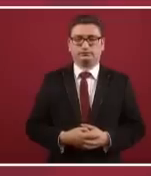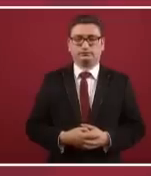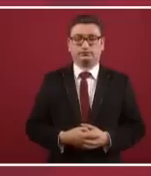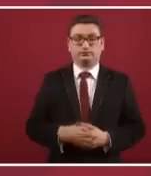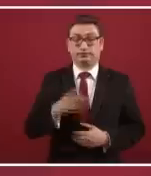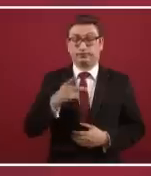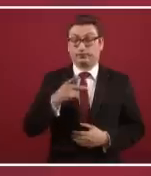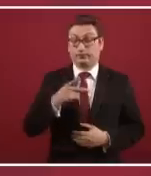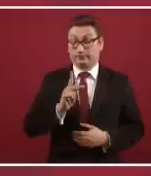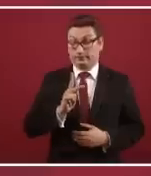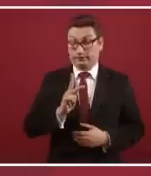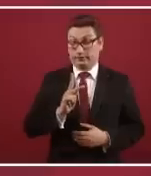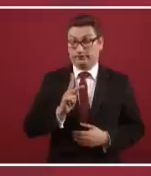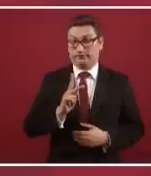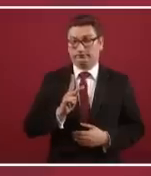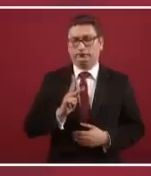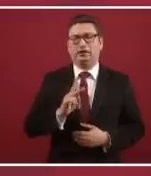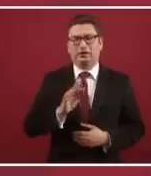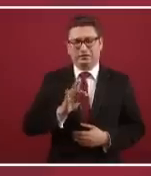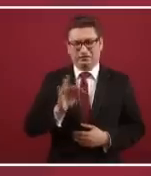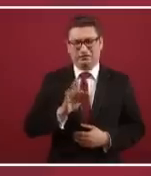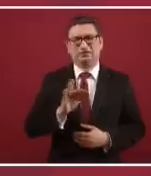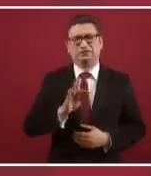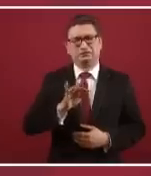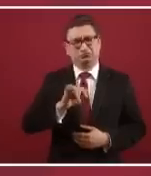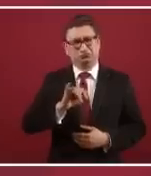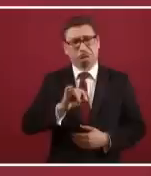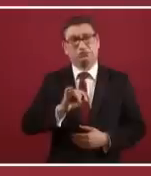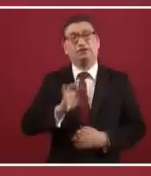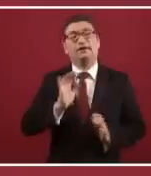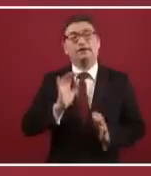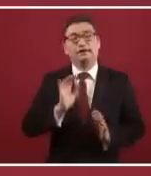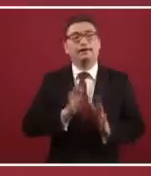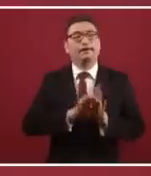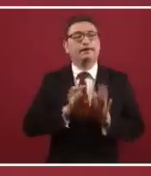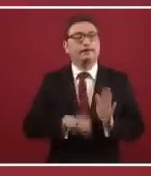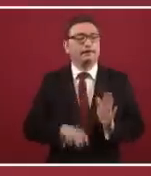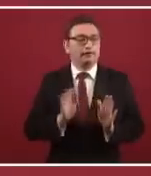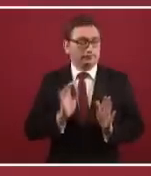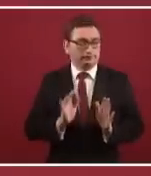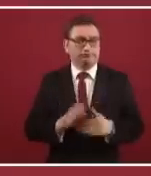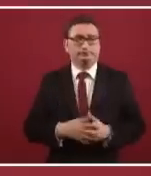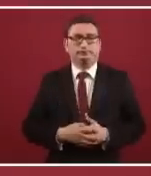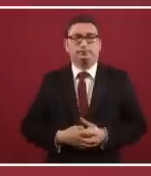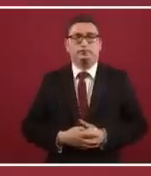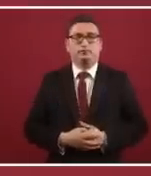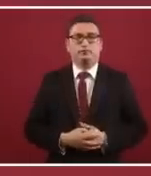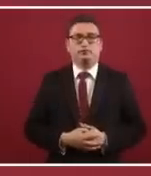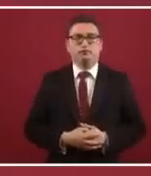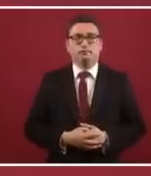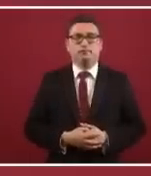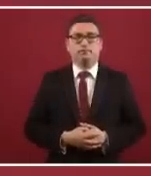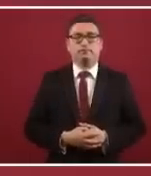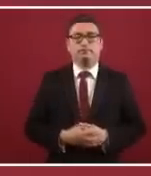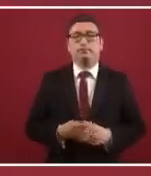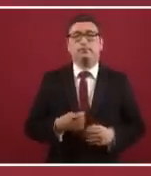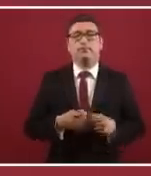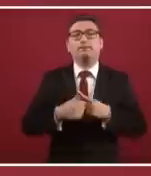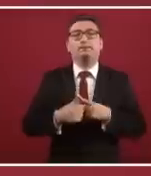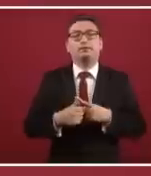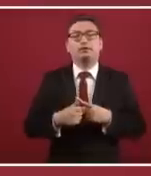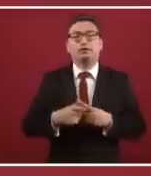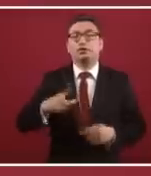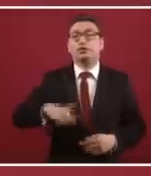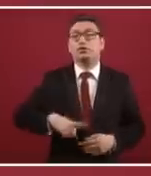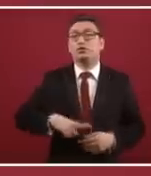en el supuesto de que fuese así, lo primero que tendría que hacer el